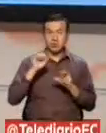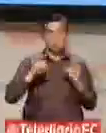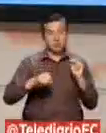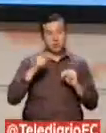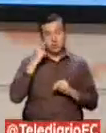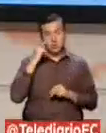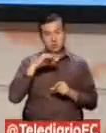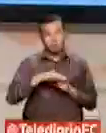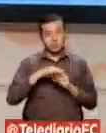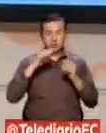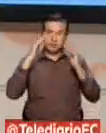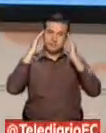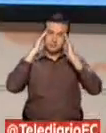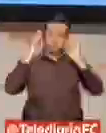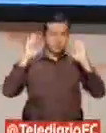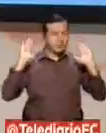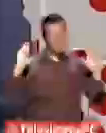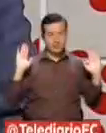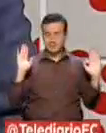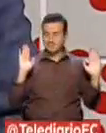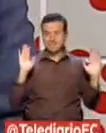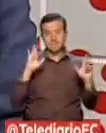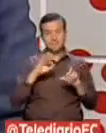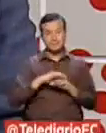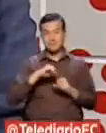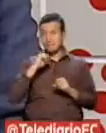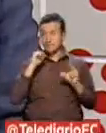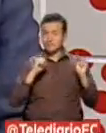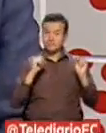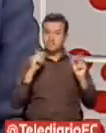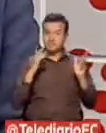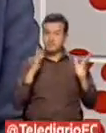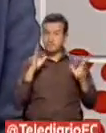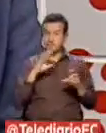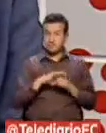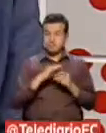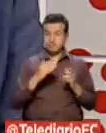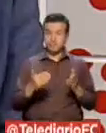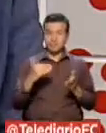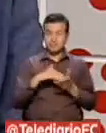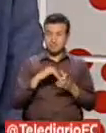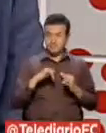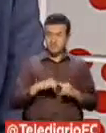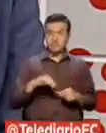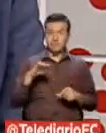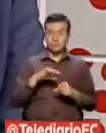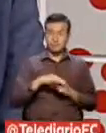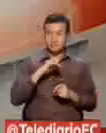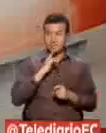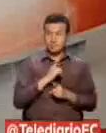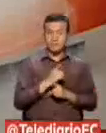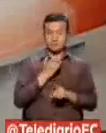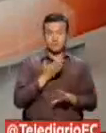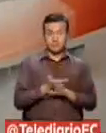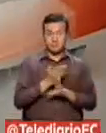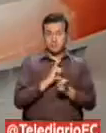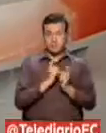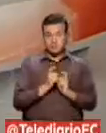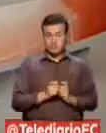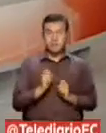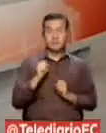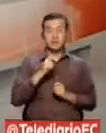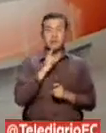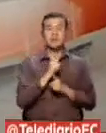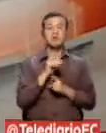tener los votos, no tengo. Lo que sí tengo certeza... O sea, también debe ser votada la propuesta de reconsideración. Sí, señor, y